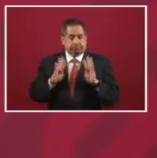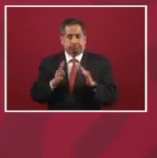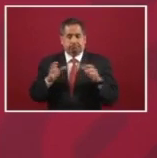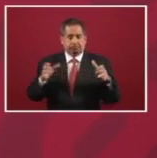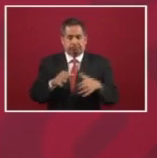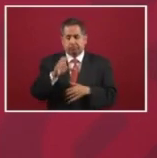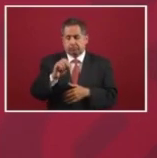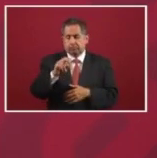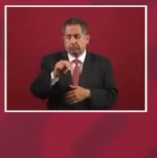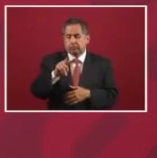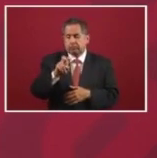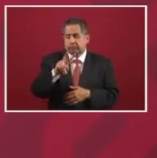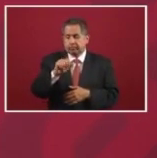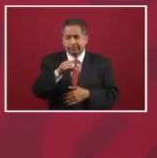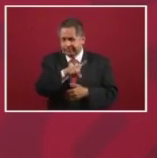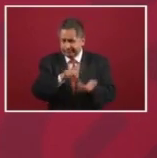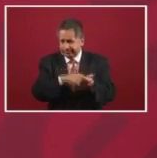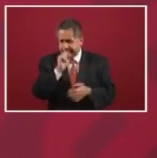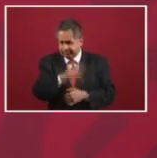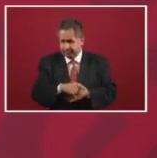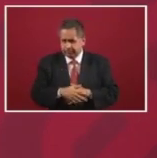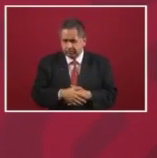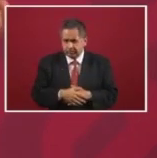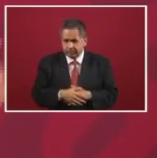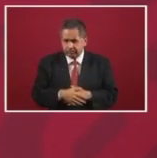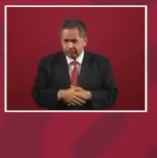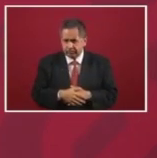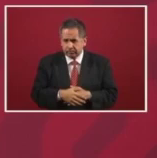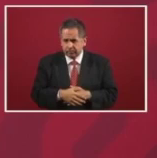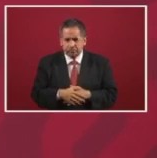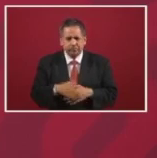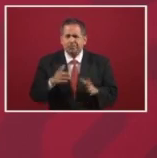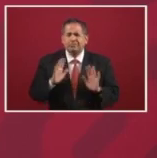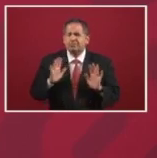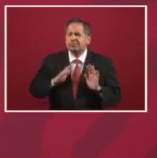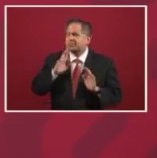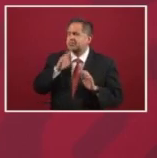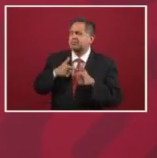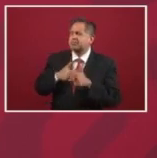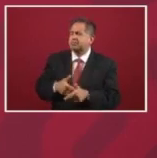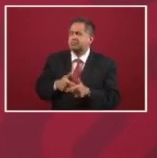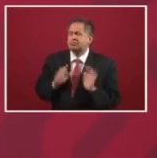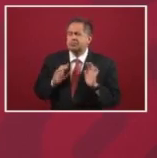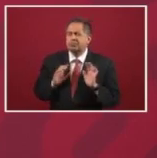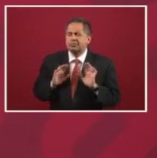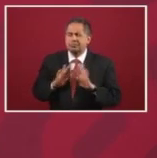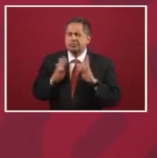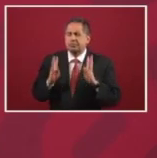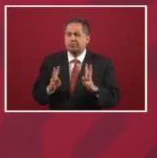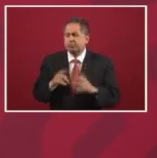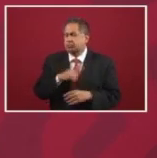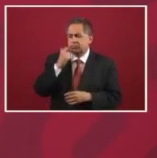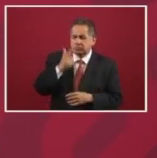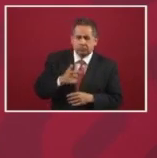de Coneval, y mandó a decir que seguía mejor en el Consejo. No quiso.